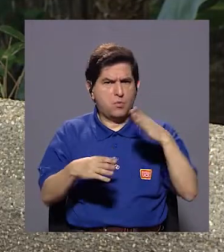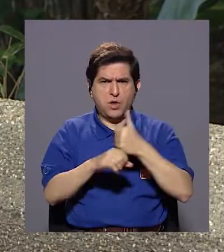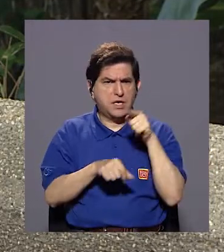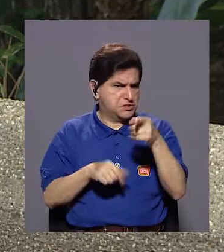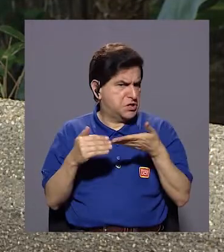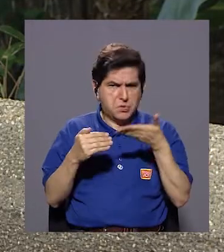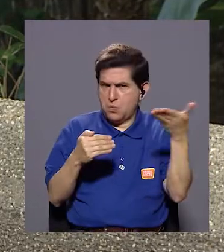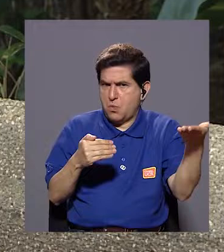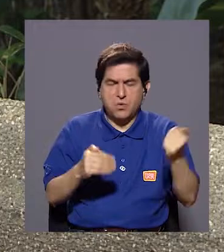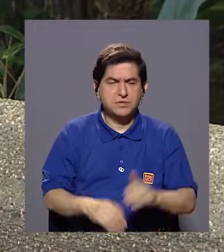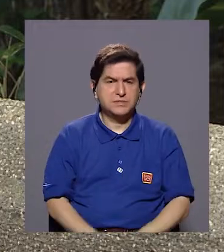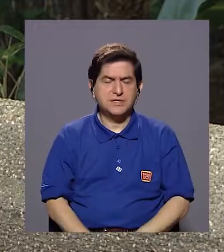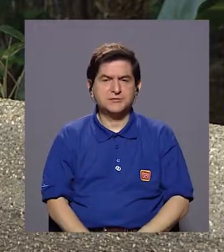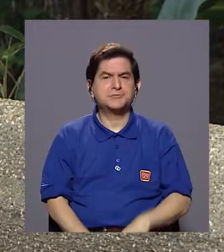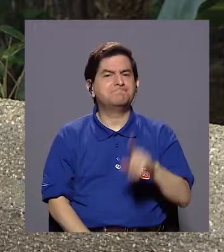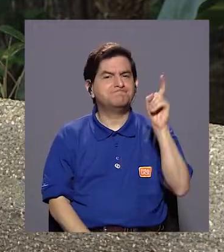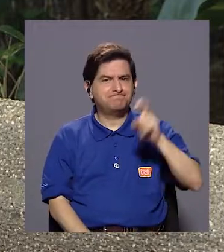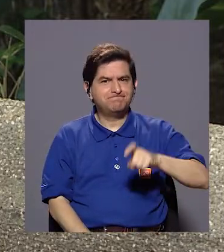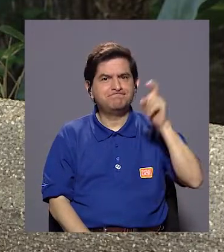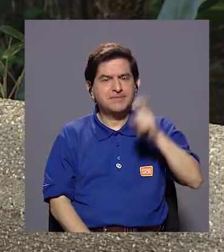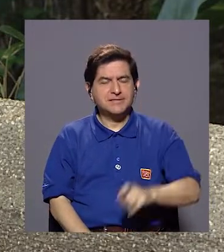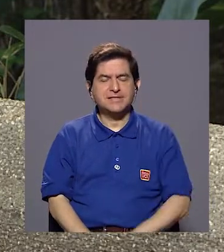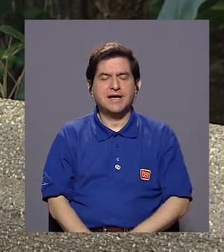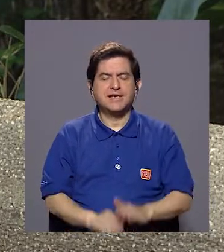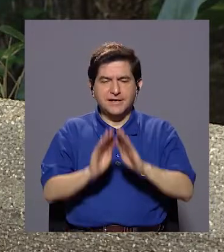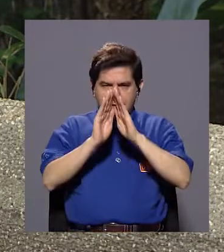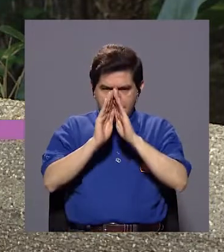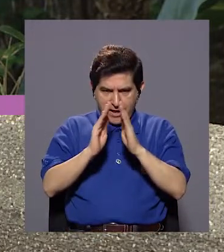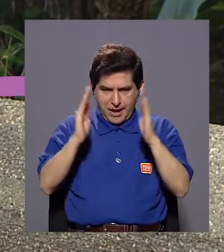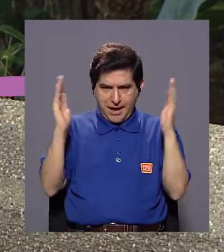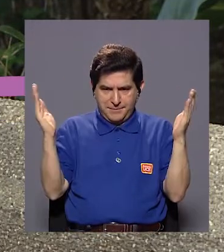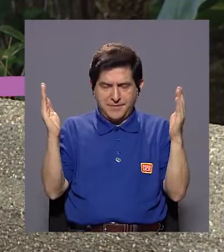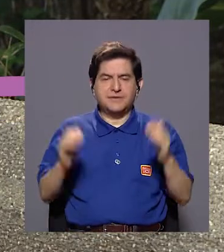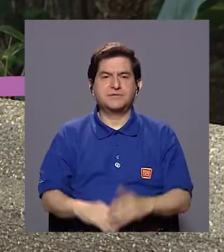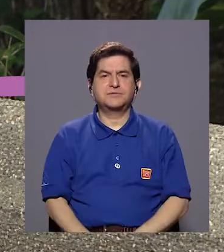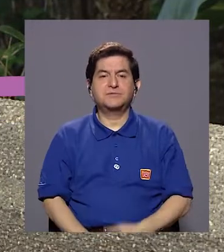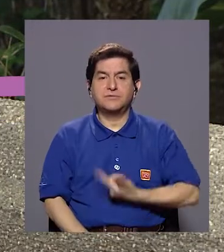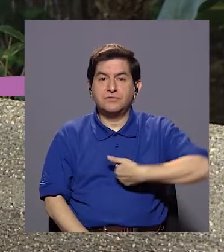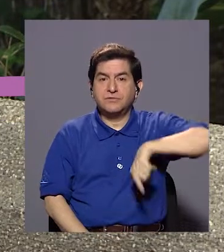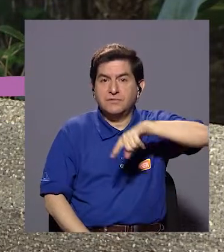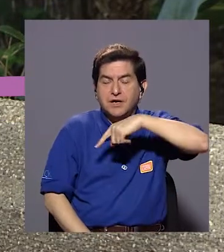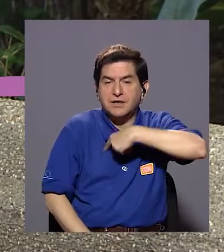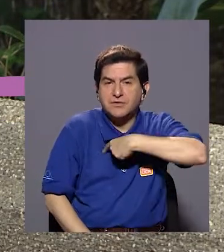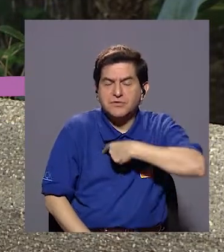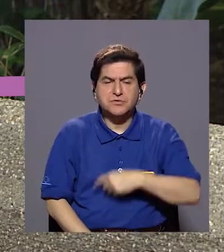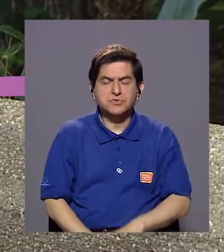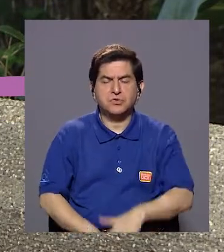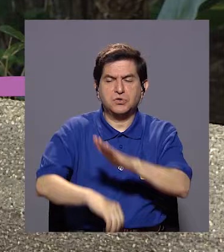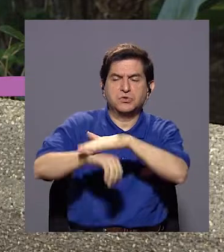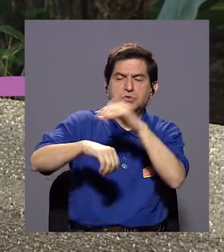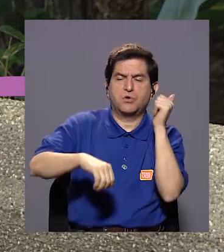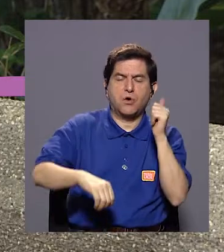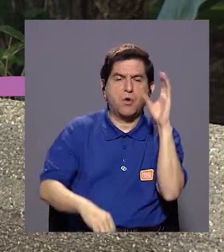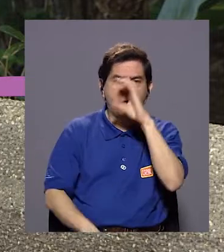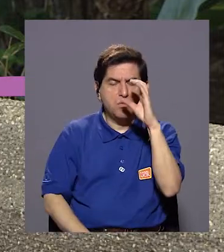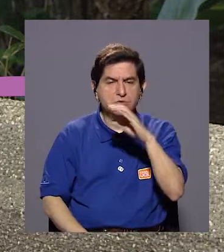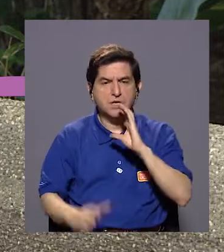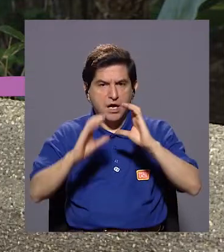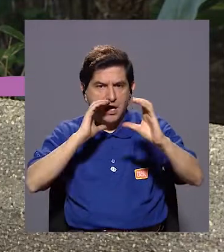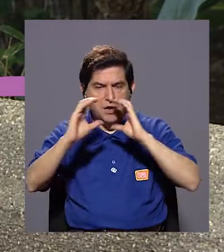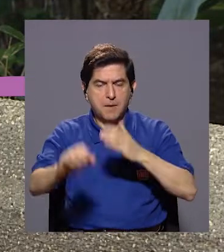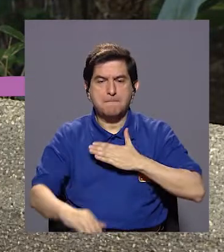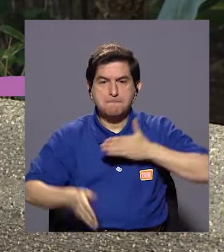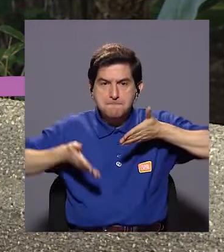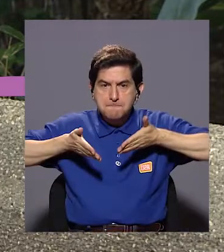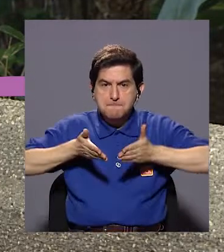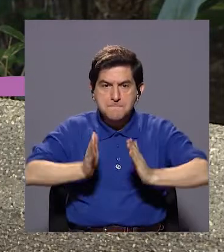tipo de cosas, ¿verdad? Entonces sí tenemos que tener una apertura, ¿verdad? Digamos, uh-huh, cuando nosotros nos llaman, nos buscan, ¿verdad? Nos comunican